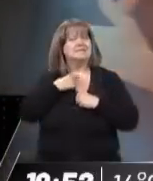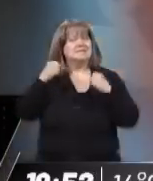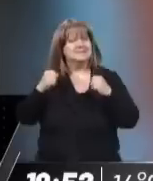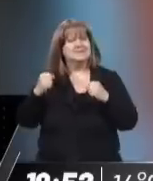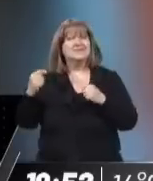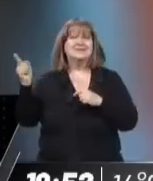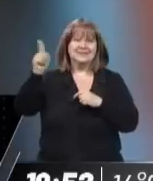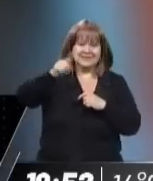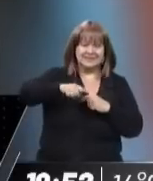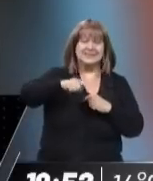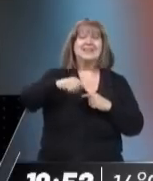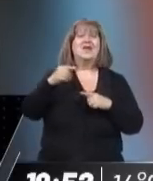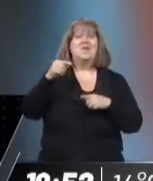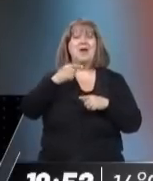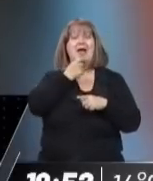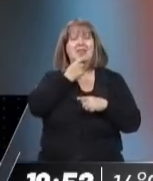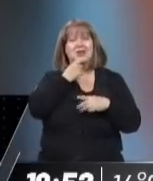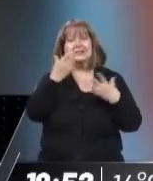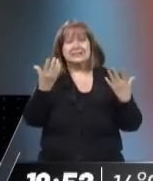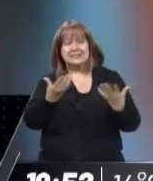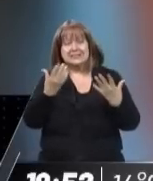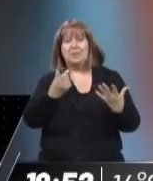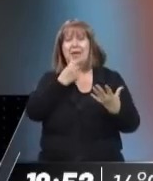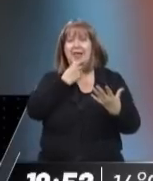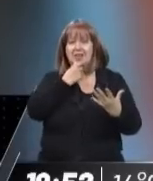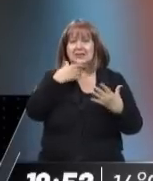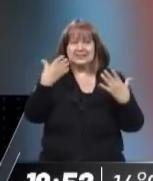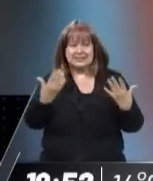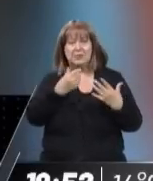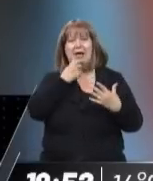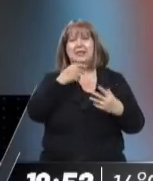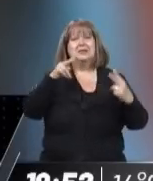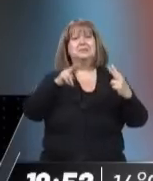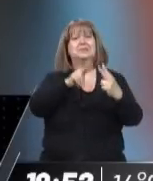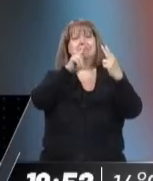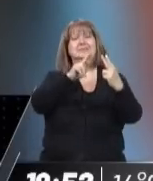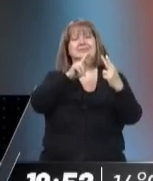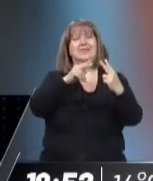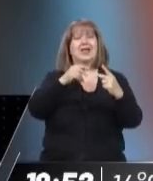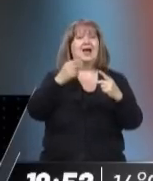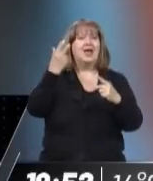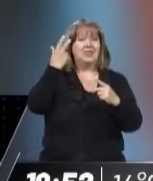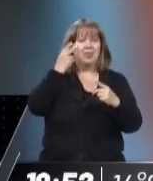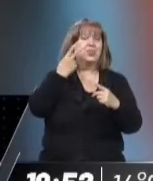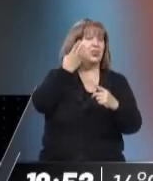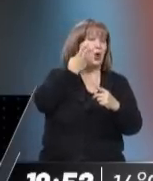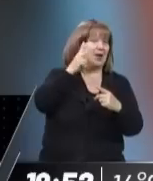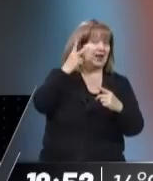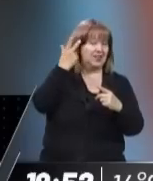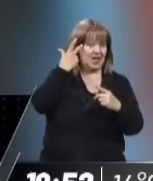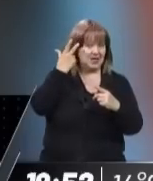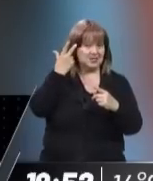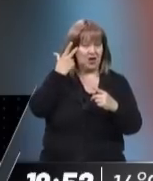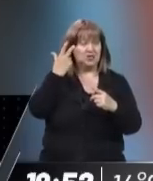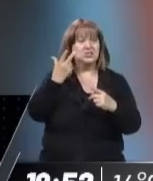sus seres queridos y lo que significaba Mendoza en sí mismo. Se casaron, recordemos, ¿no? Se casaron, se casan. Claro, en 2018 se vuelven a encontrar y ahí. No